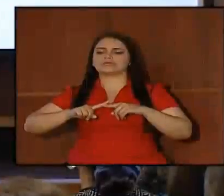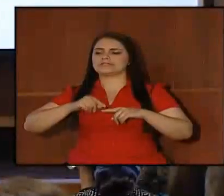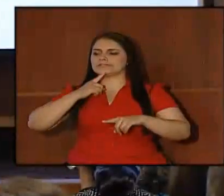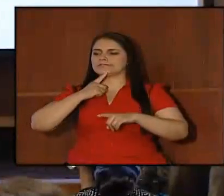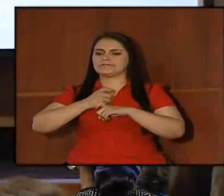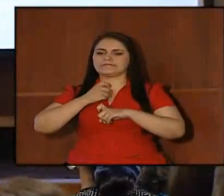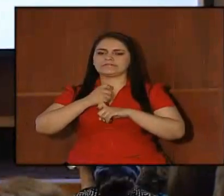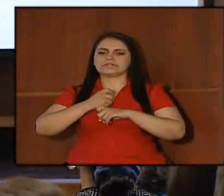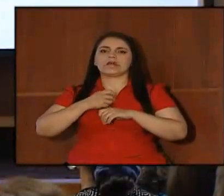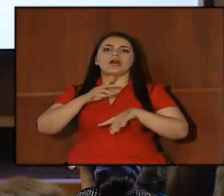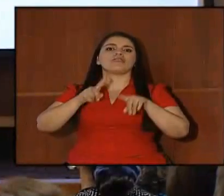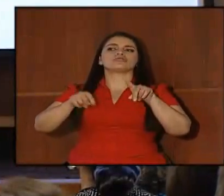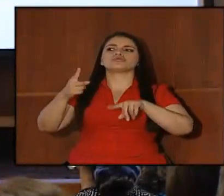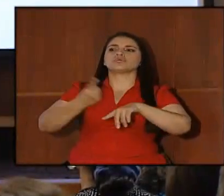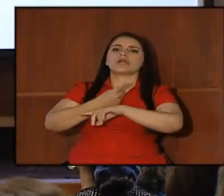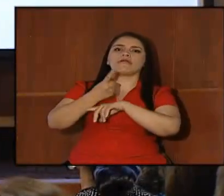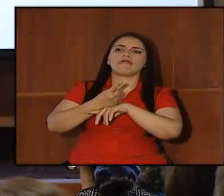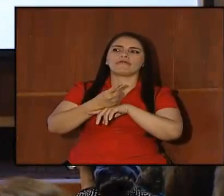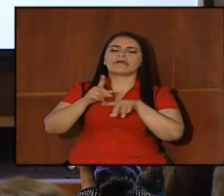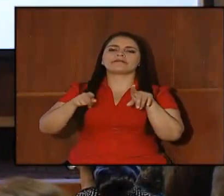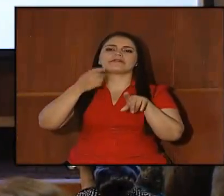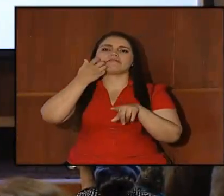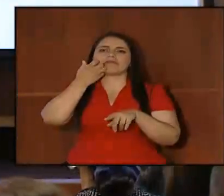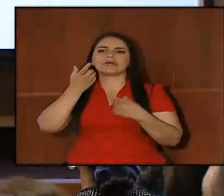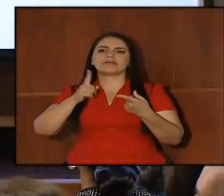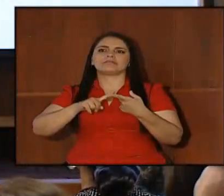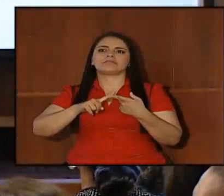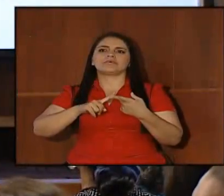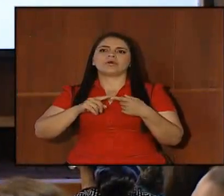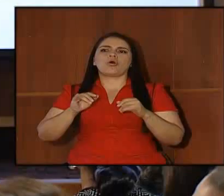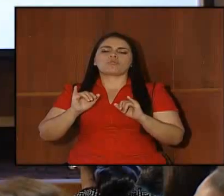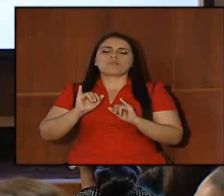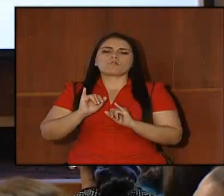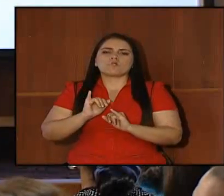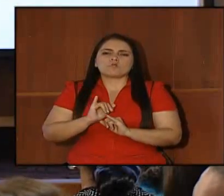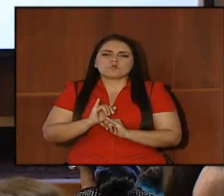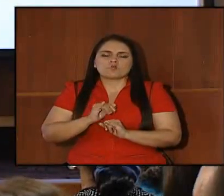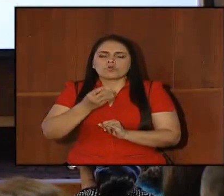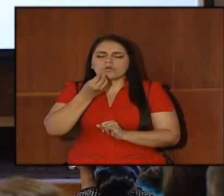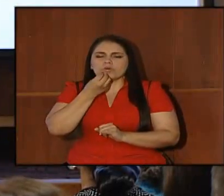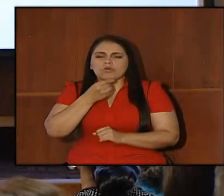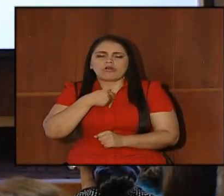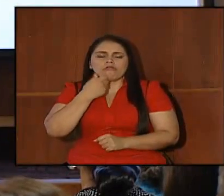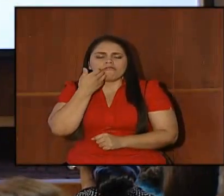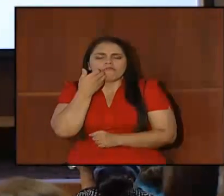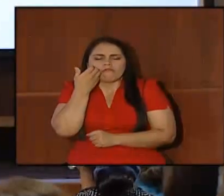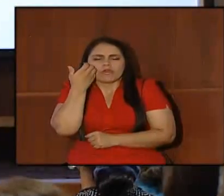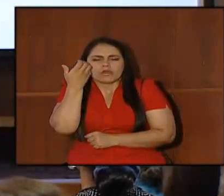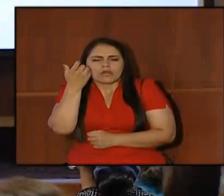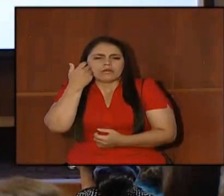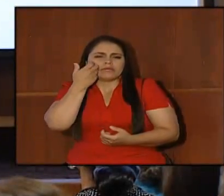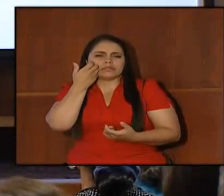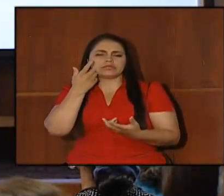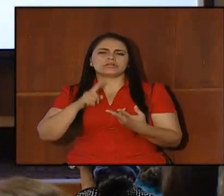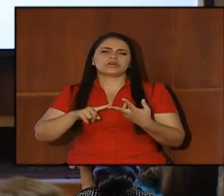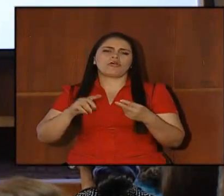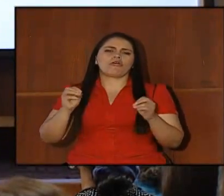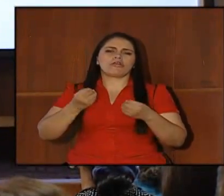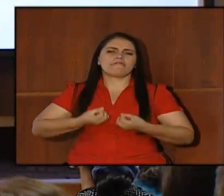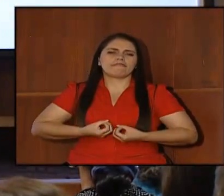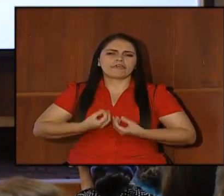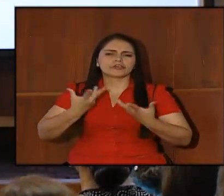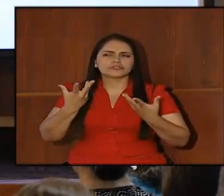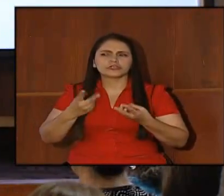lo requieren más seguido. ¿Por qué? Porque puede estar desnutrido, porque está con fiebre, porque tiene una